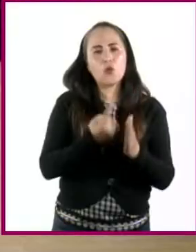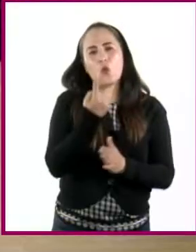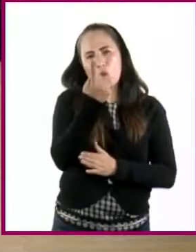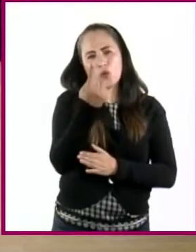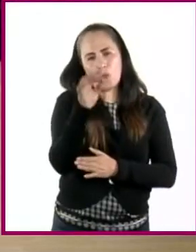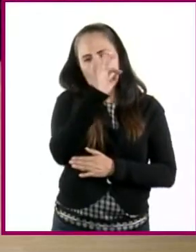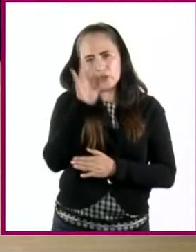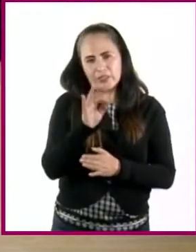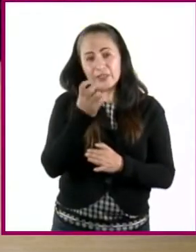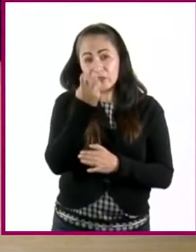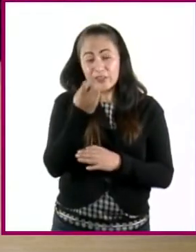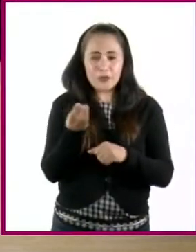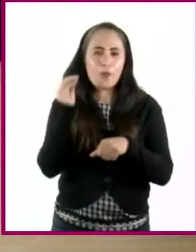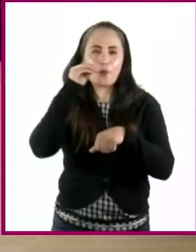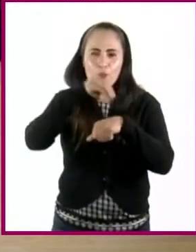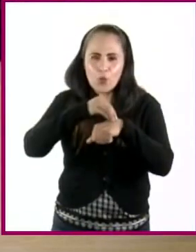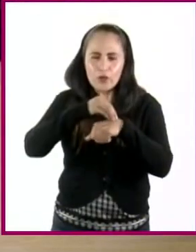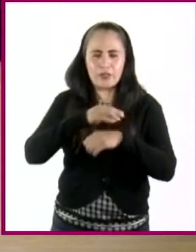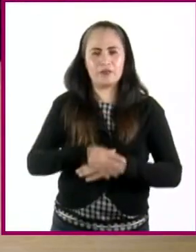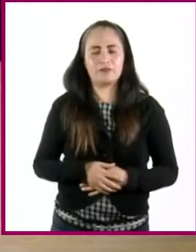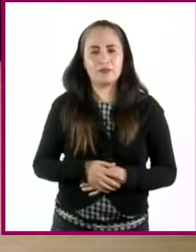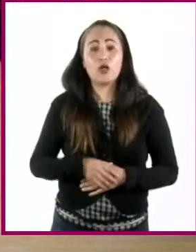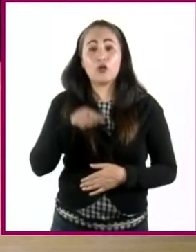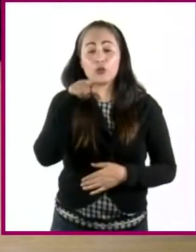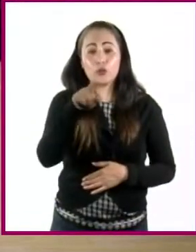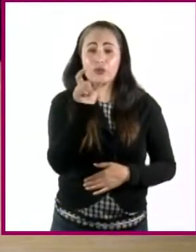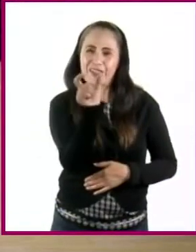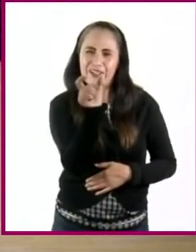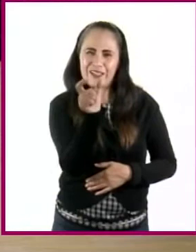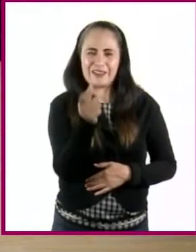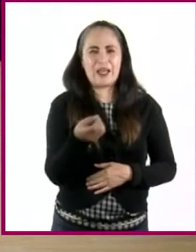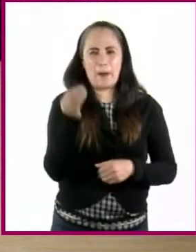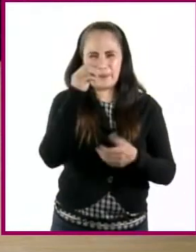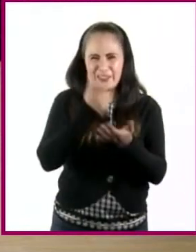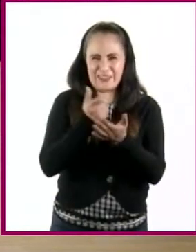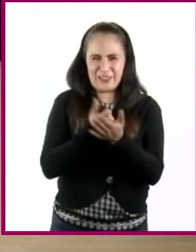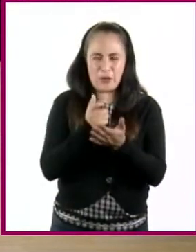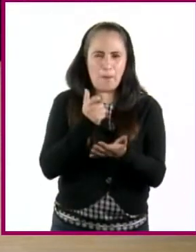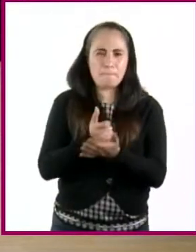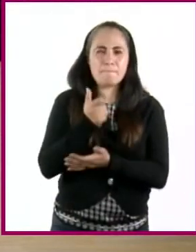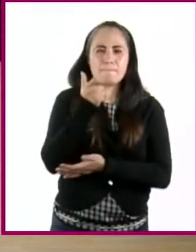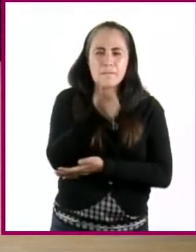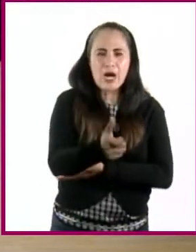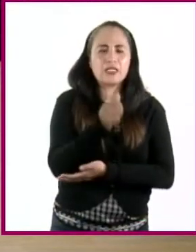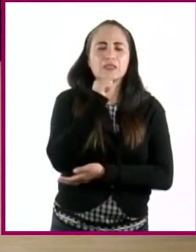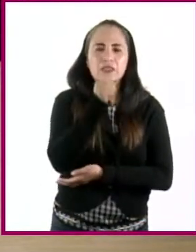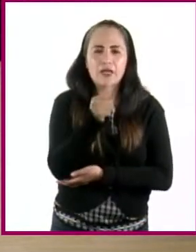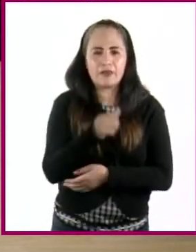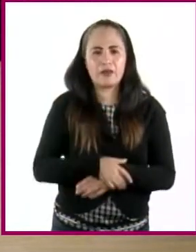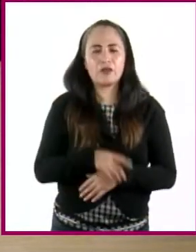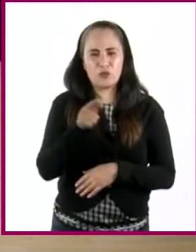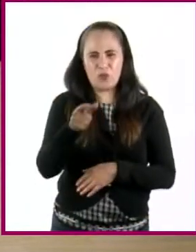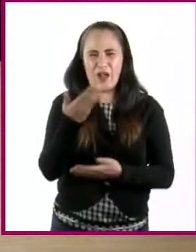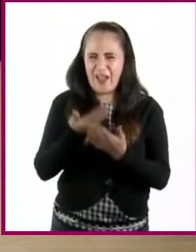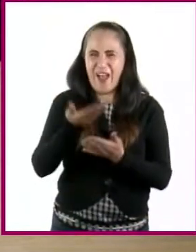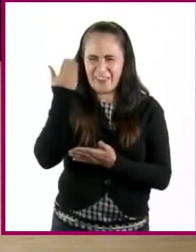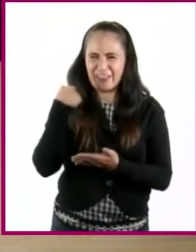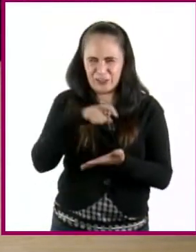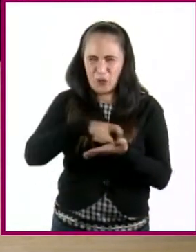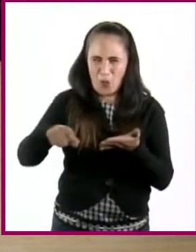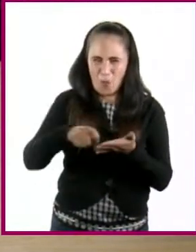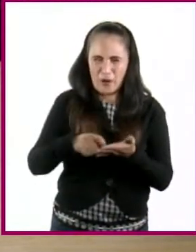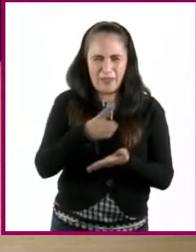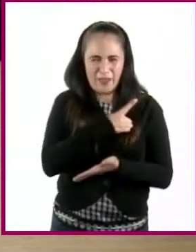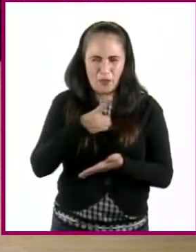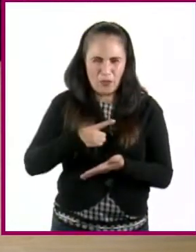1%. Uh-huh. Si no pagas la tarjeta en el plazo antes de que se vuelva a hacer el cargo por la compra que hiciste, entonces